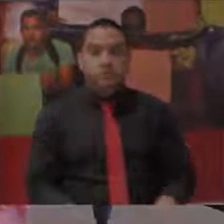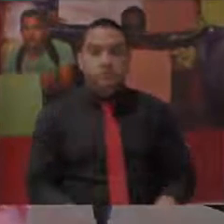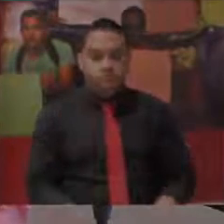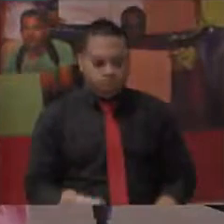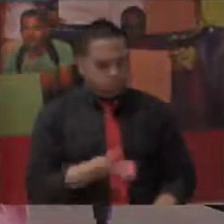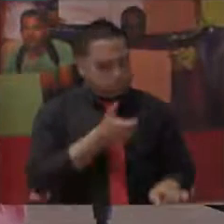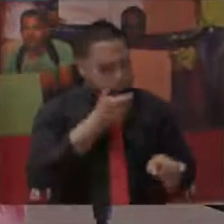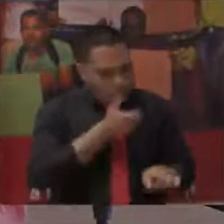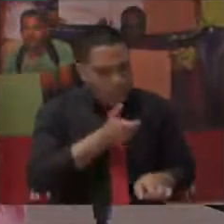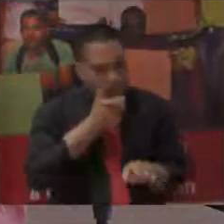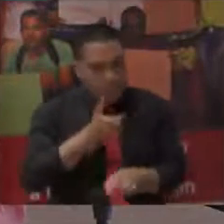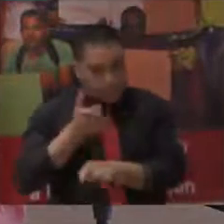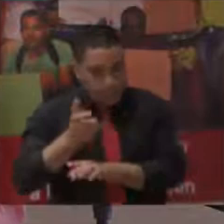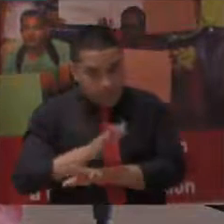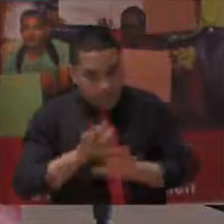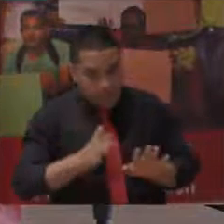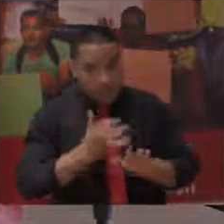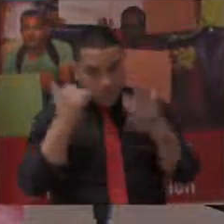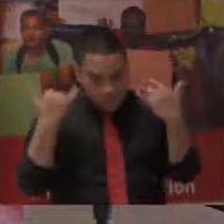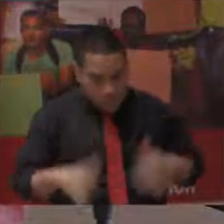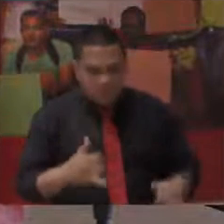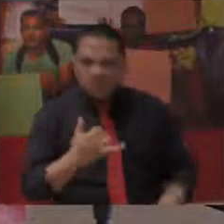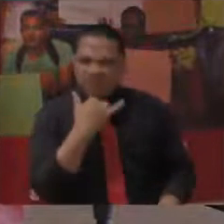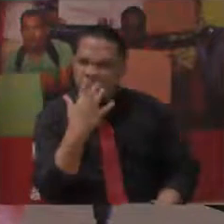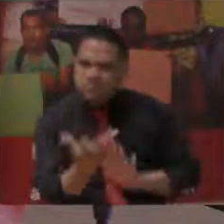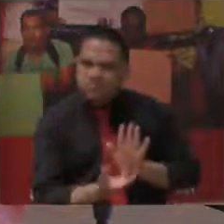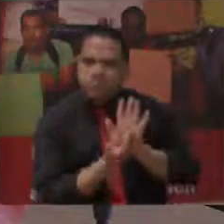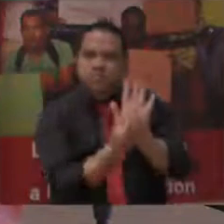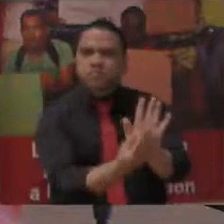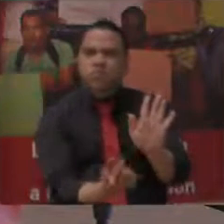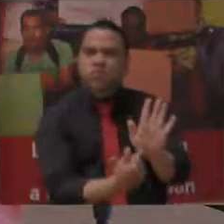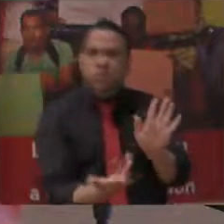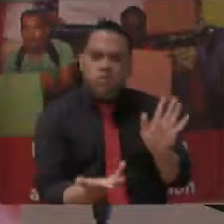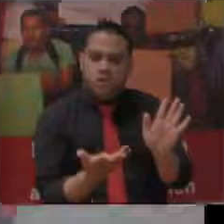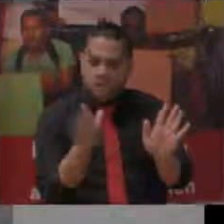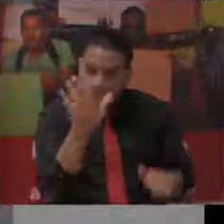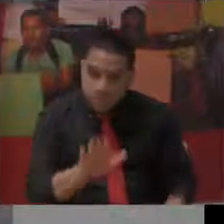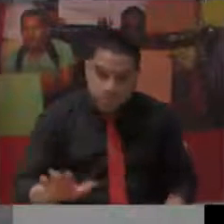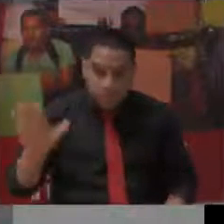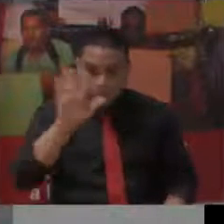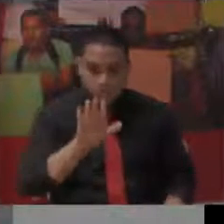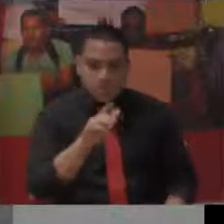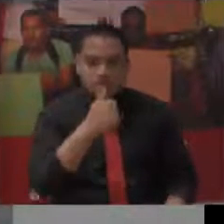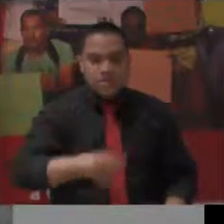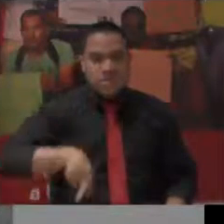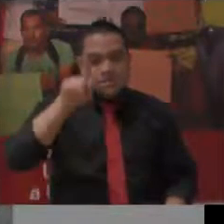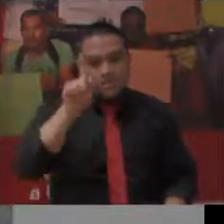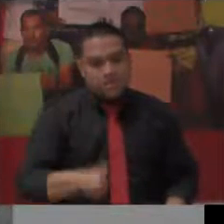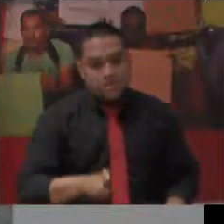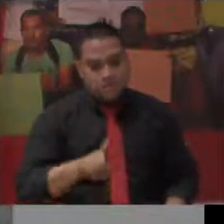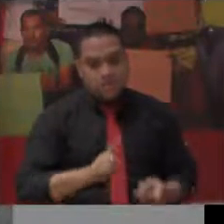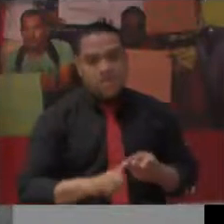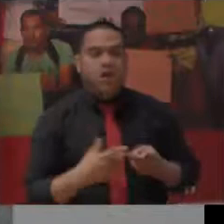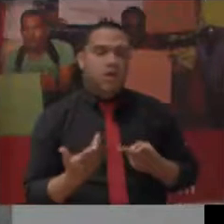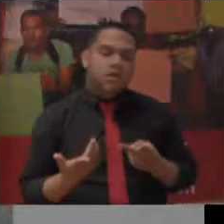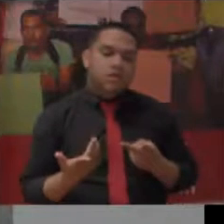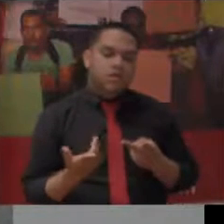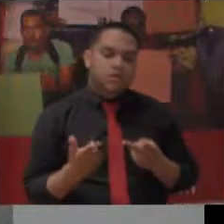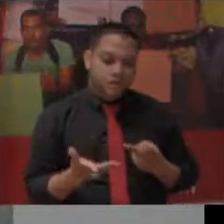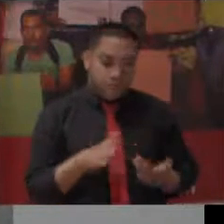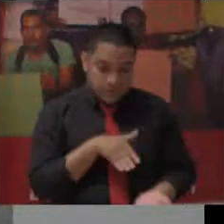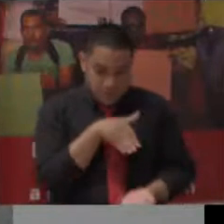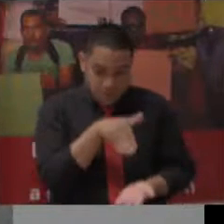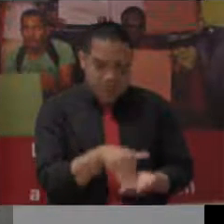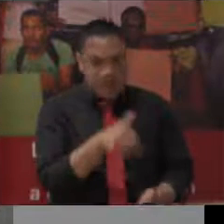estas auditorías que se realizaron a nivel regional, 16 y a nivel